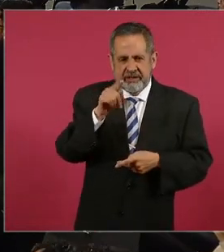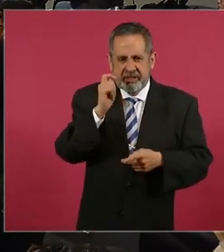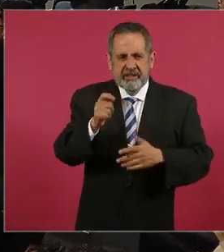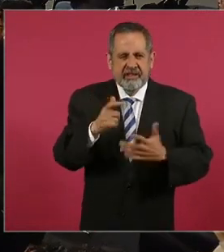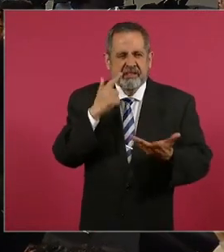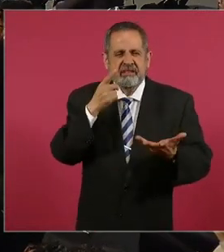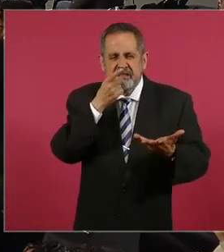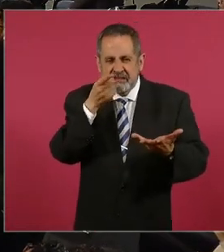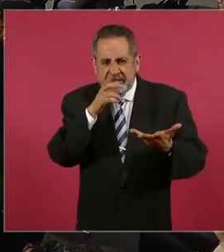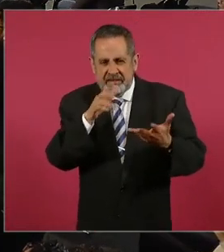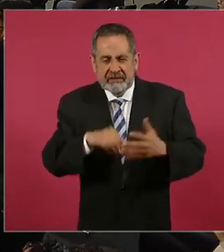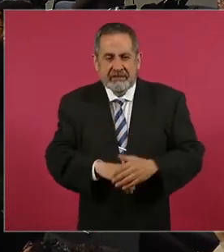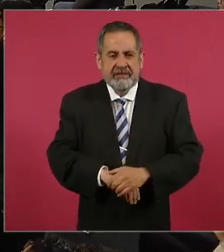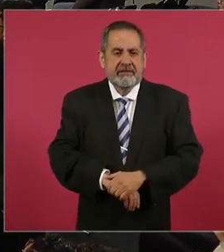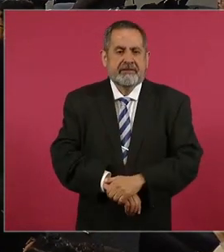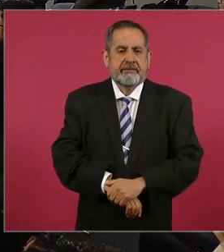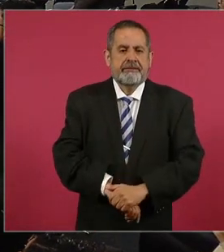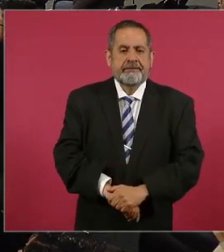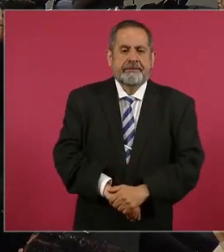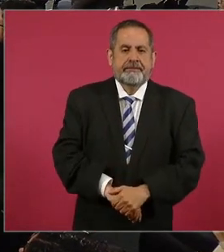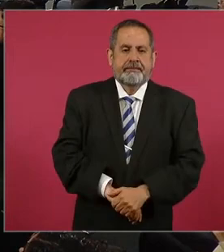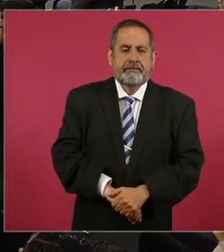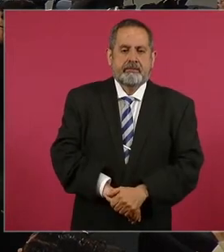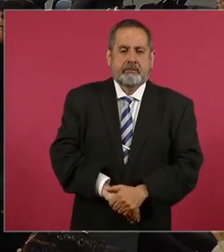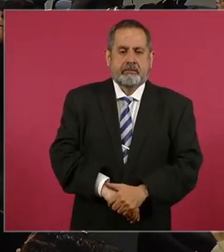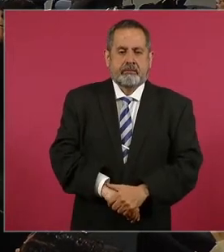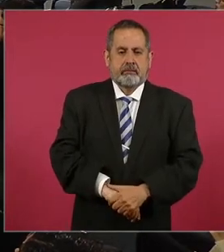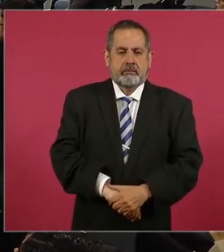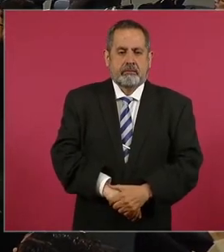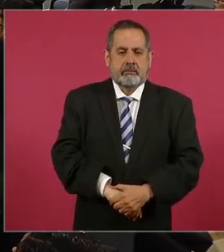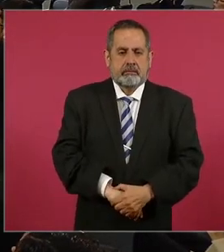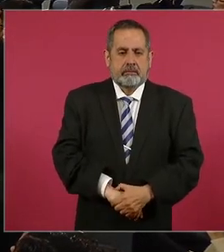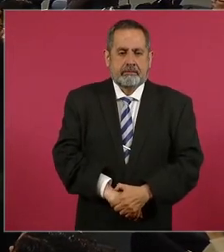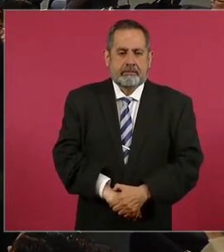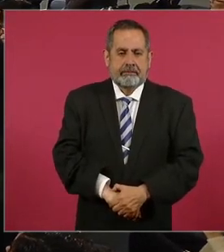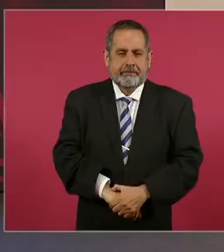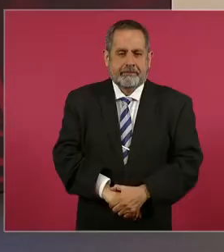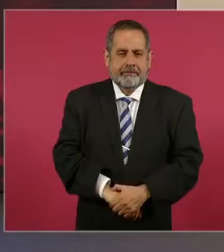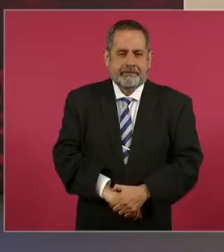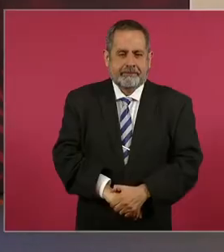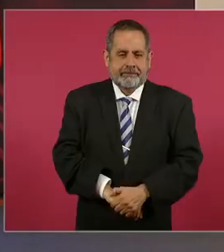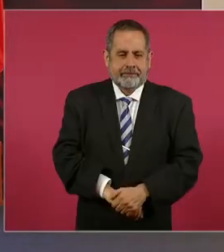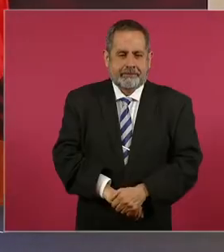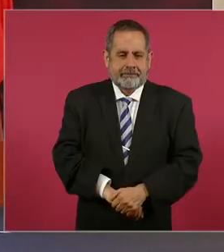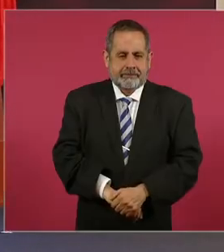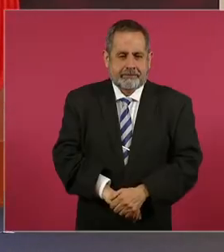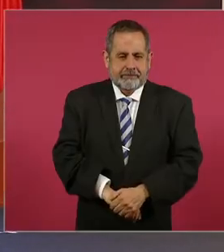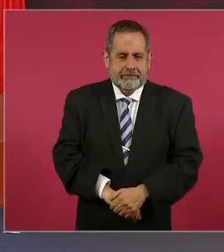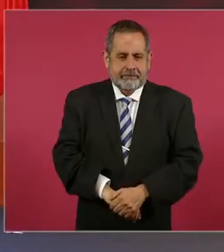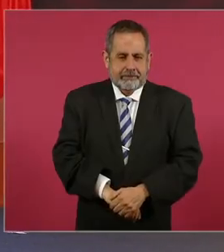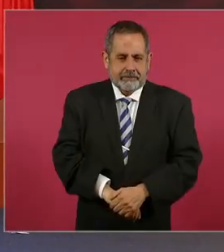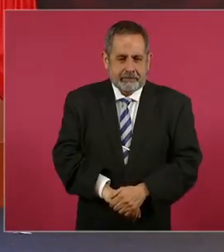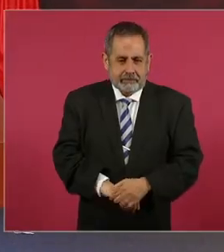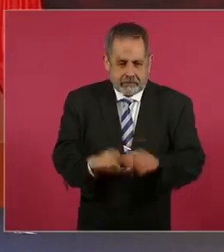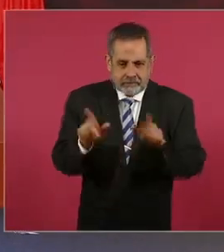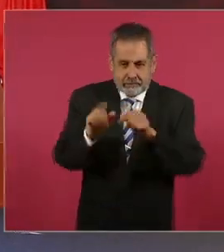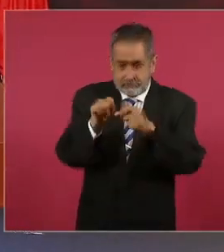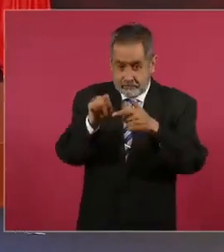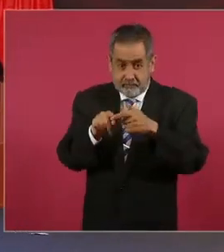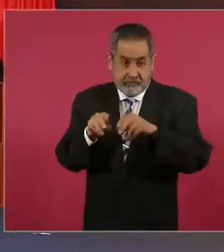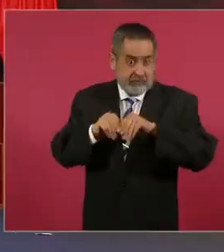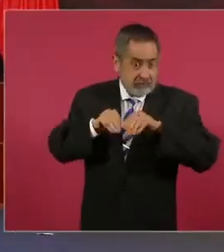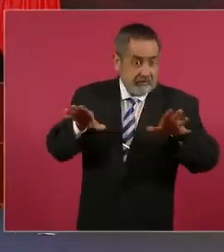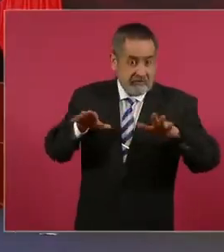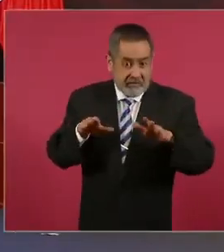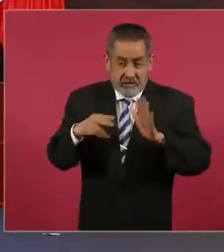¿Dónde está? Tras pelea, echan a PAN de Coahuila. Y aquí está. ¿Y sale el documento?